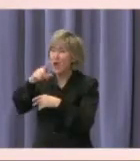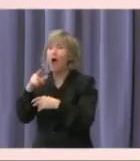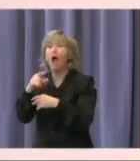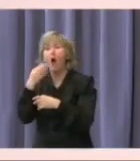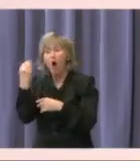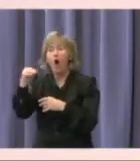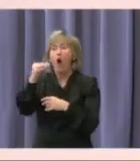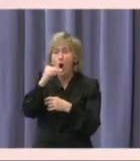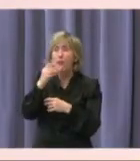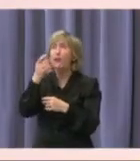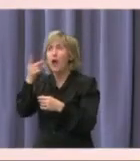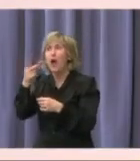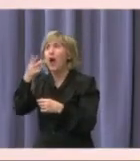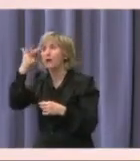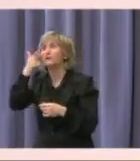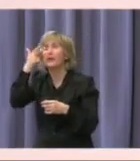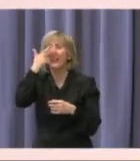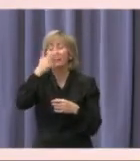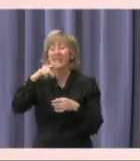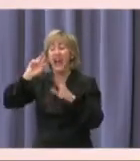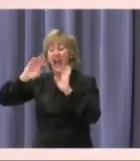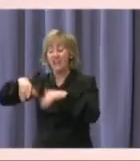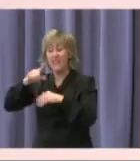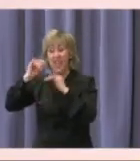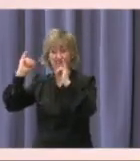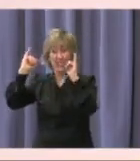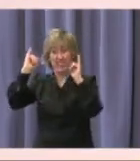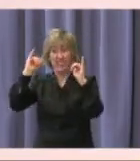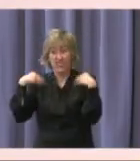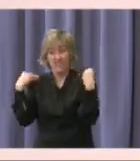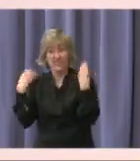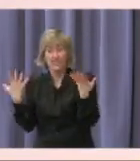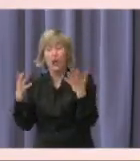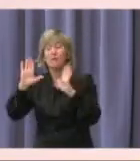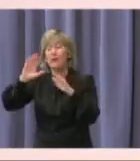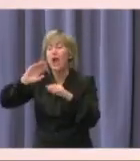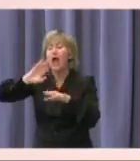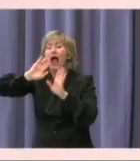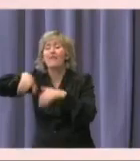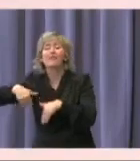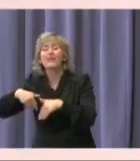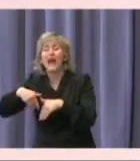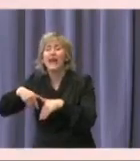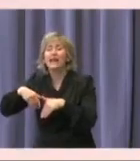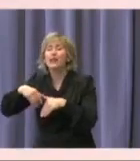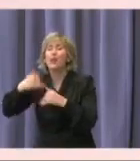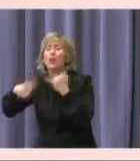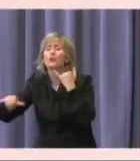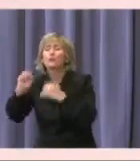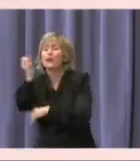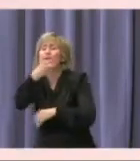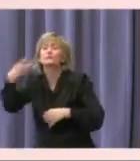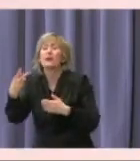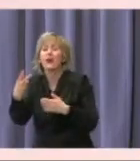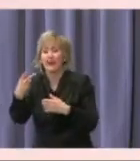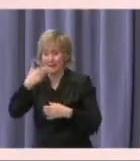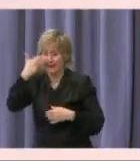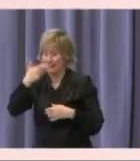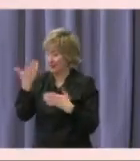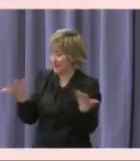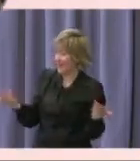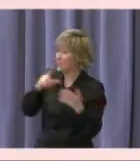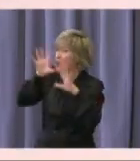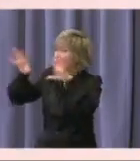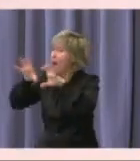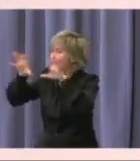muy divertido, pero que al final, en el fondo, tiene un trasfondo que es muy importante, el trasfondo. A ver, yo siempre lo... ¿Cómo hemos clasificado al